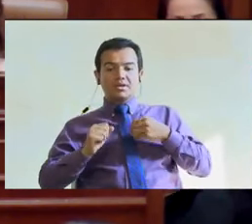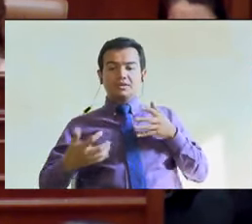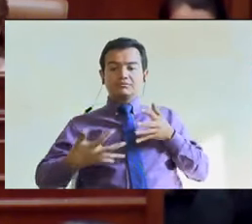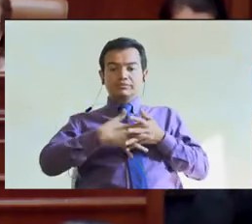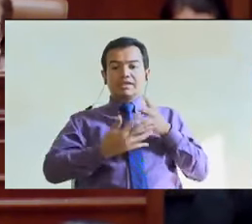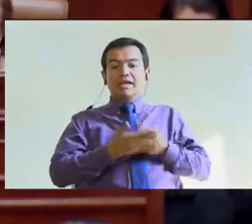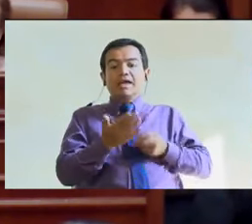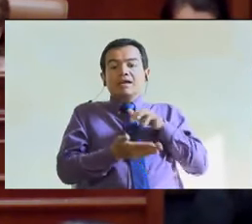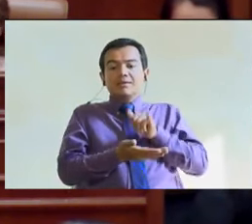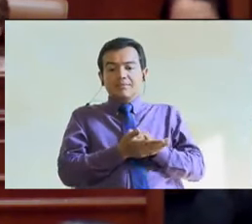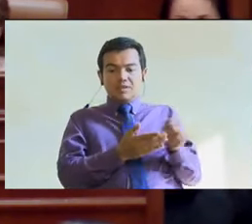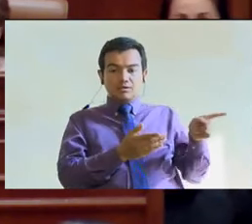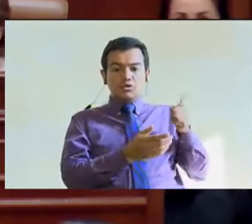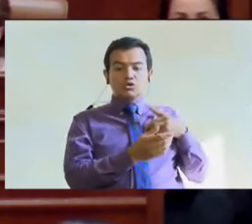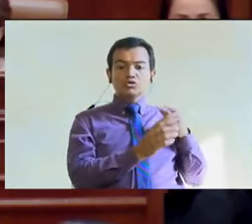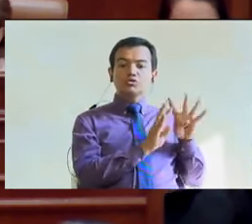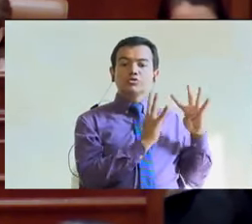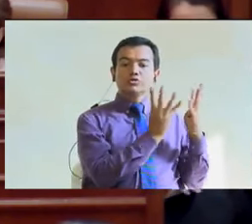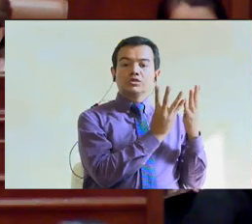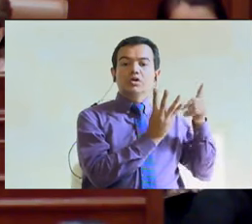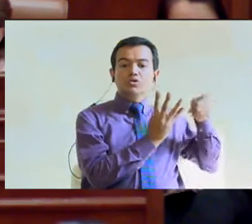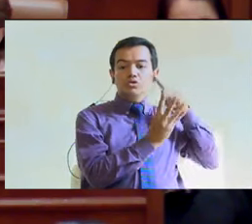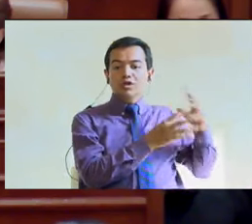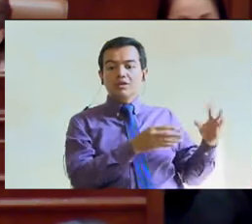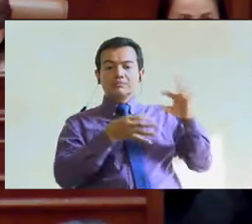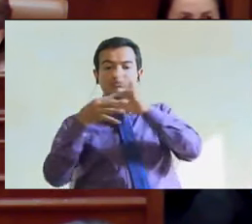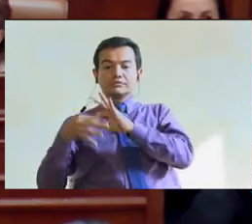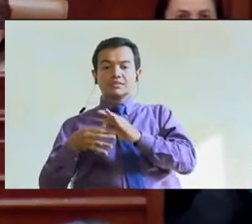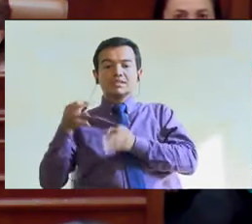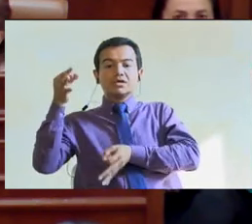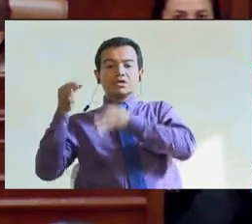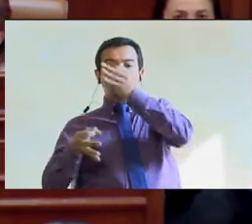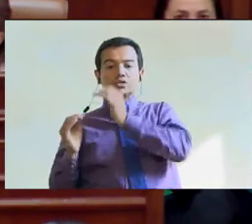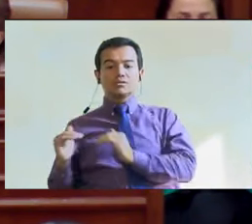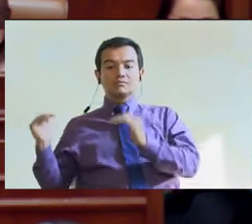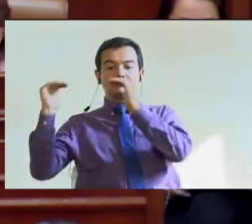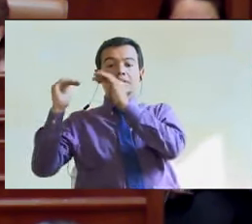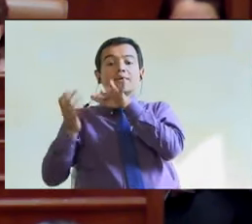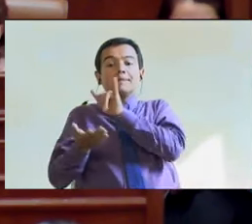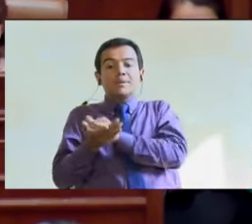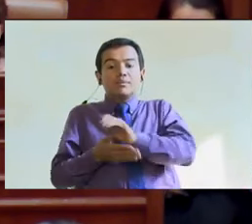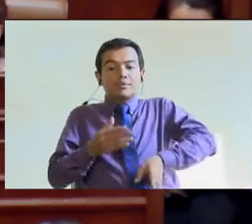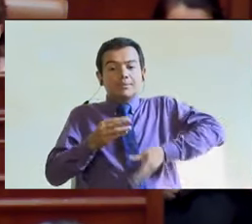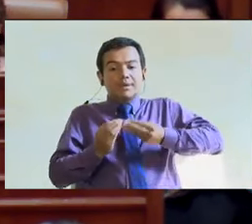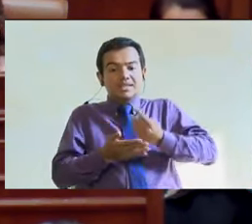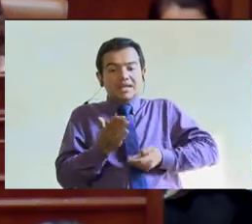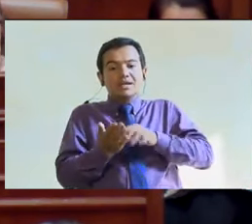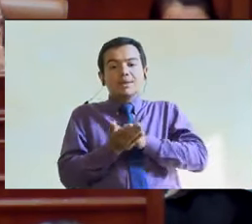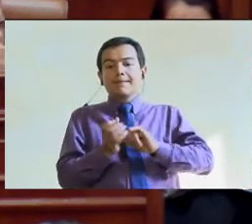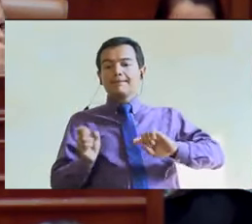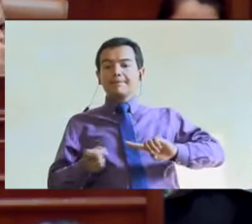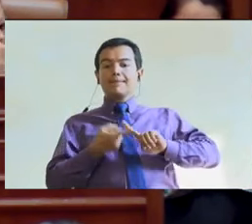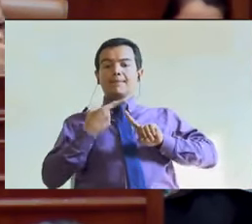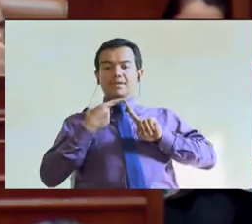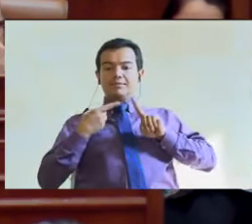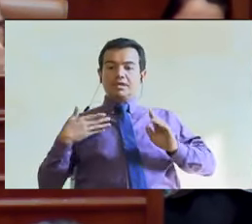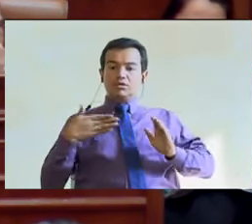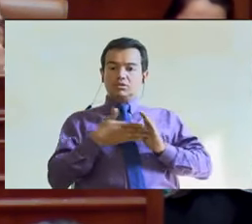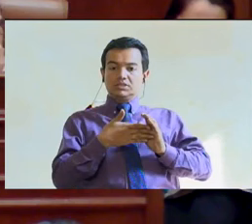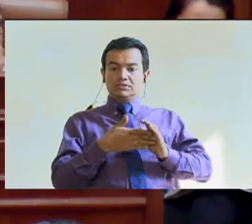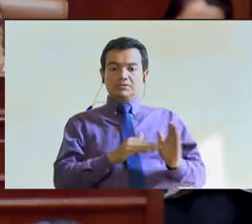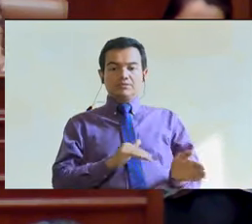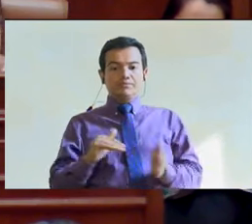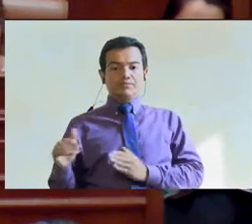congresistas en la Corte Suprema de Justicia y se permite impar la primera instancia condenatoria